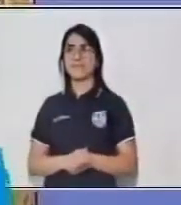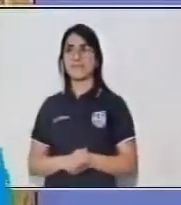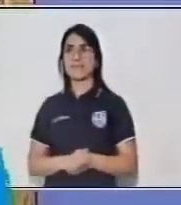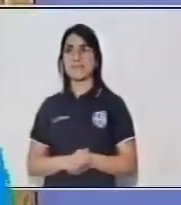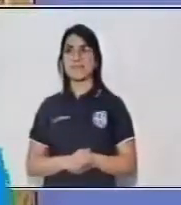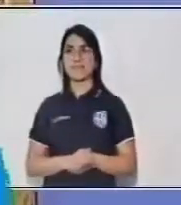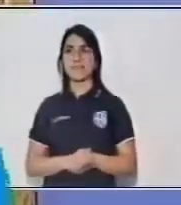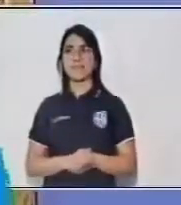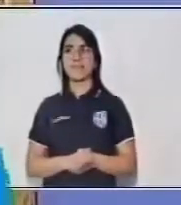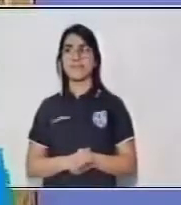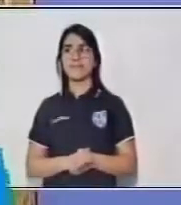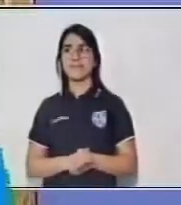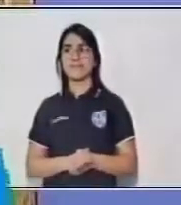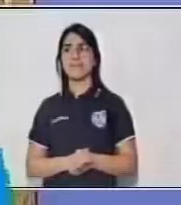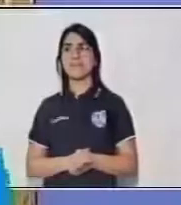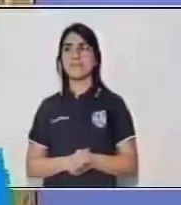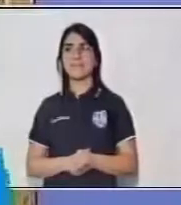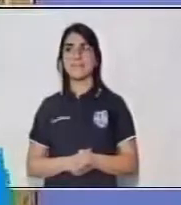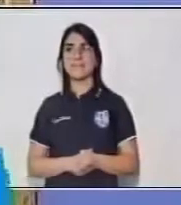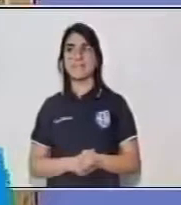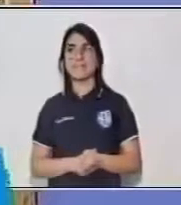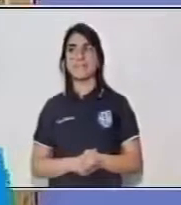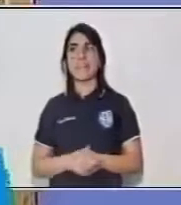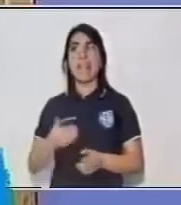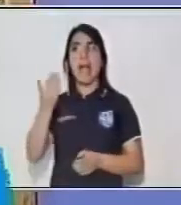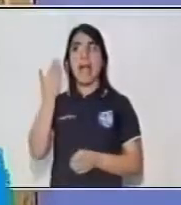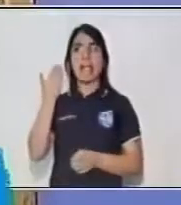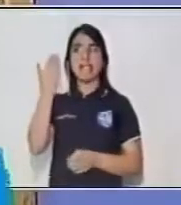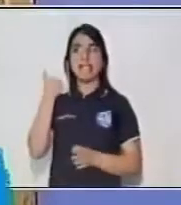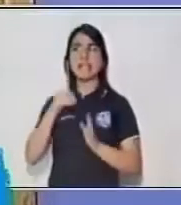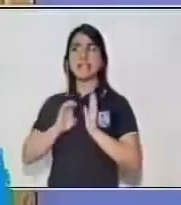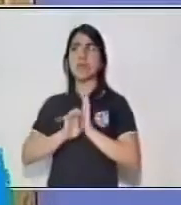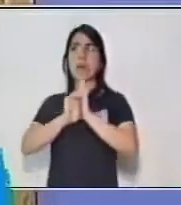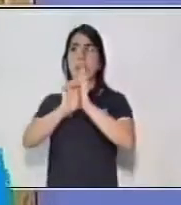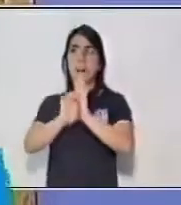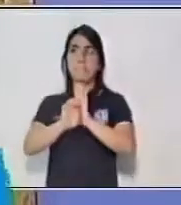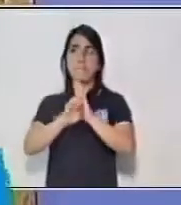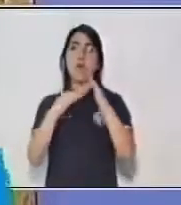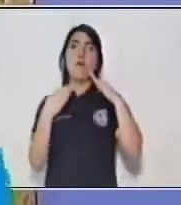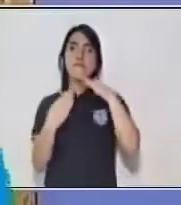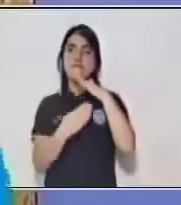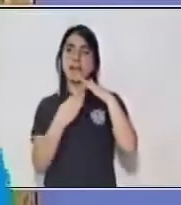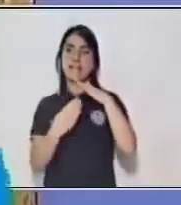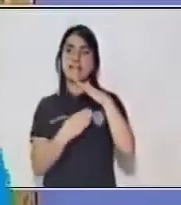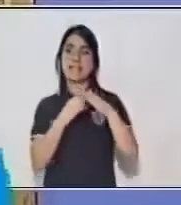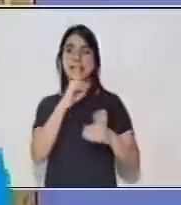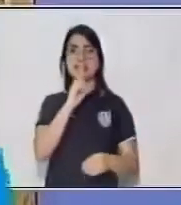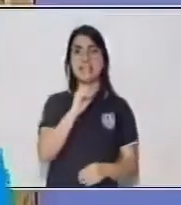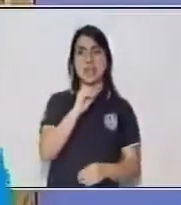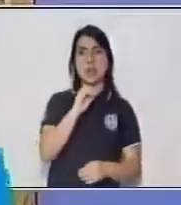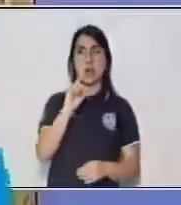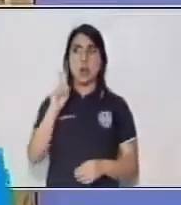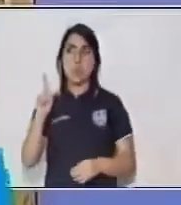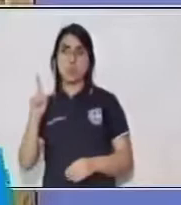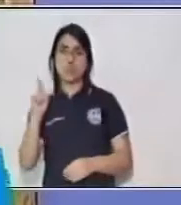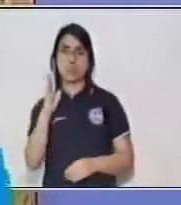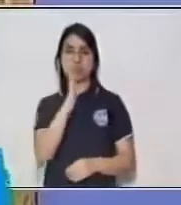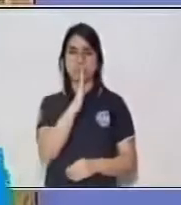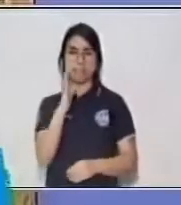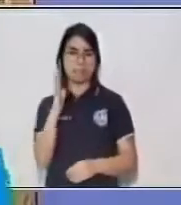era entre 0 y 1, era una fracción. Pero ahora es cuando el exponente sea